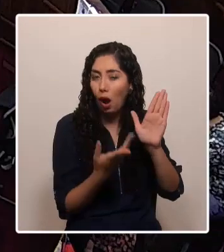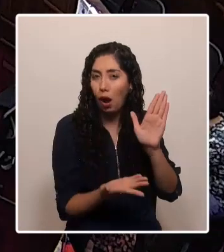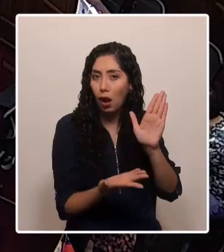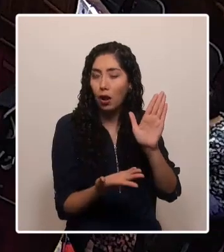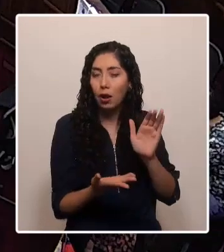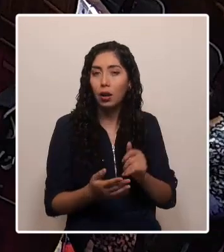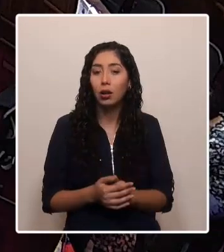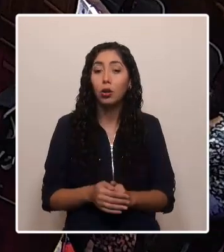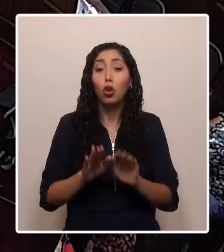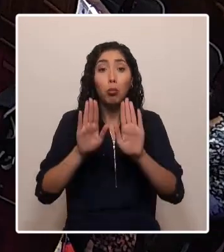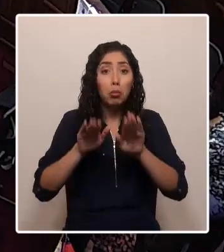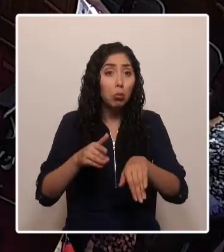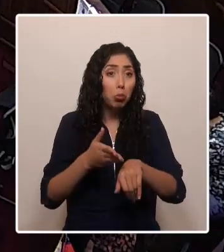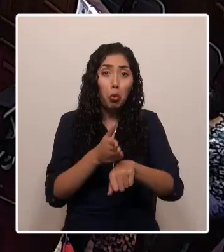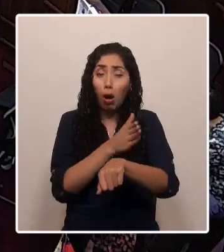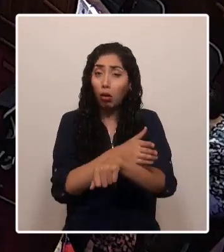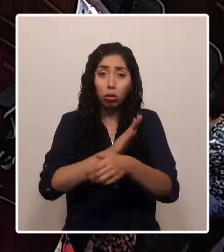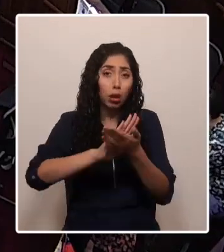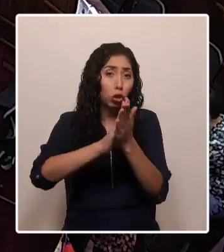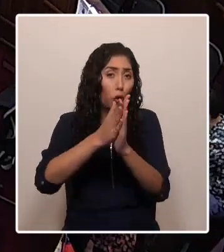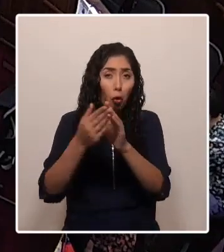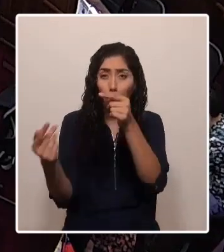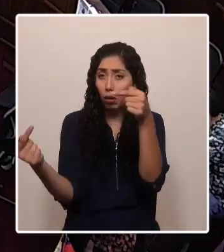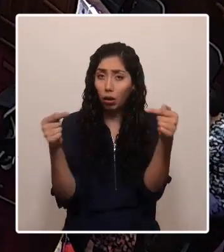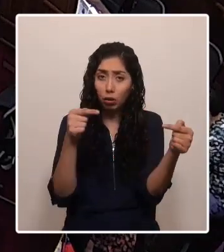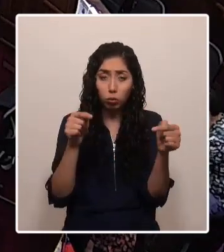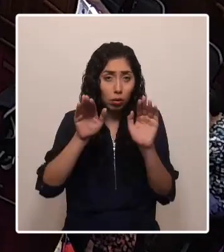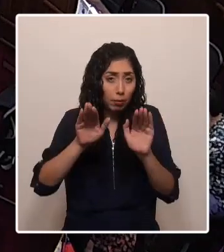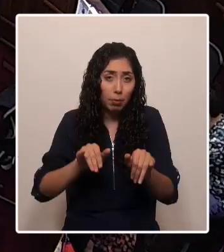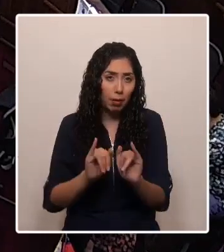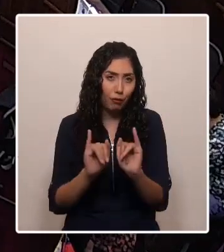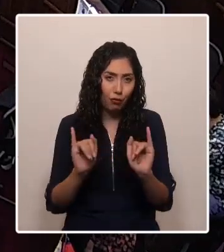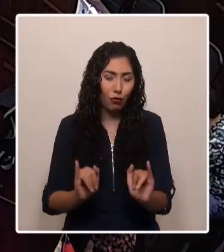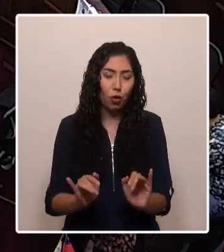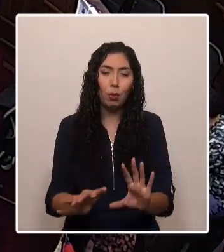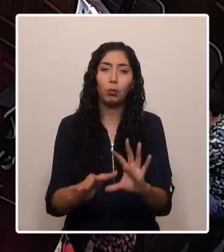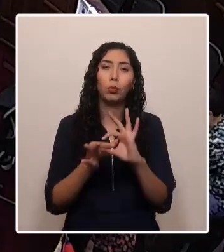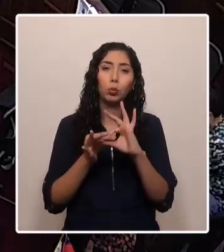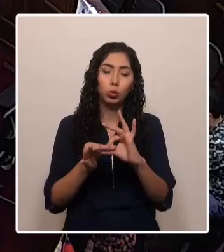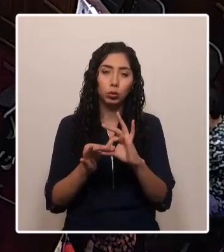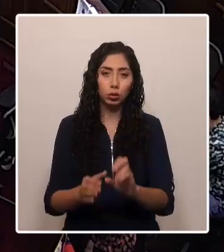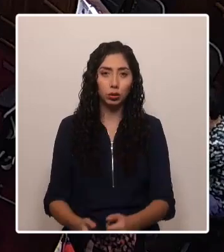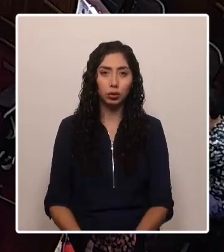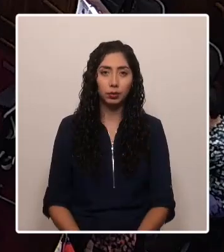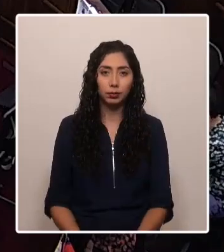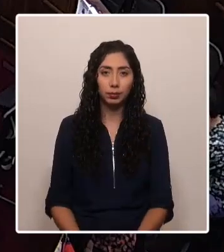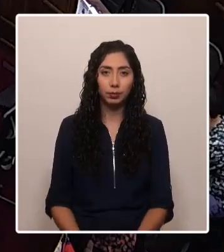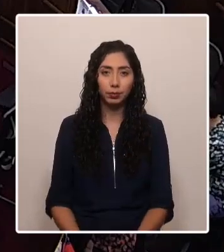lo hemos hecho en todas las discusiones particulares. Muchas gracias.